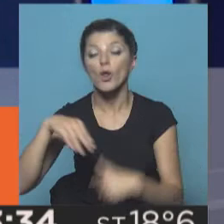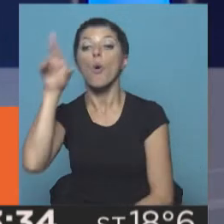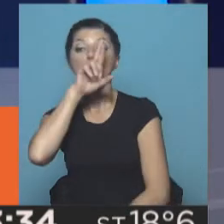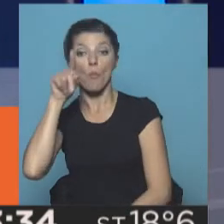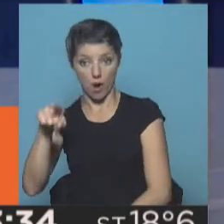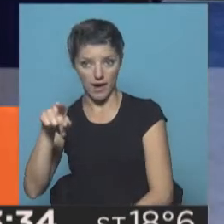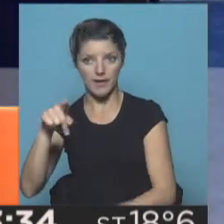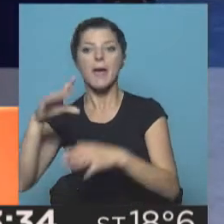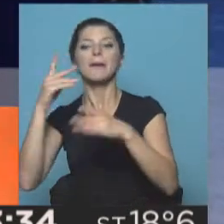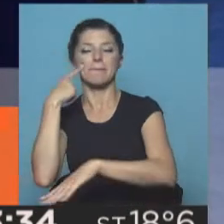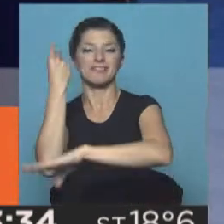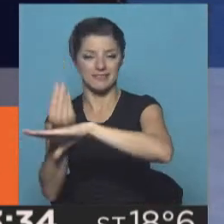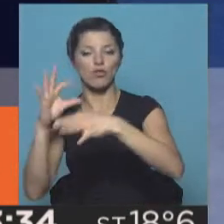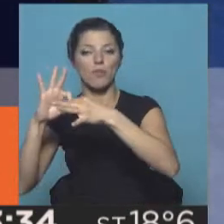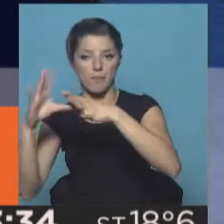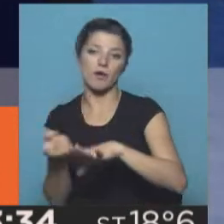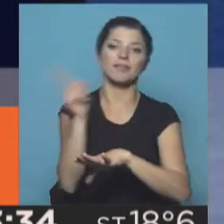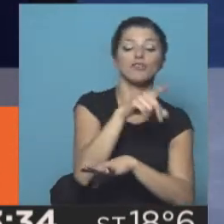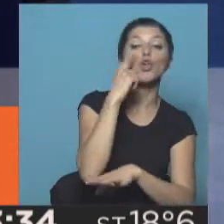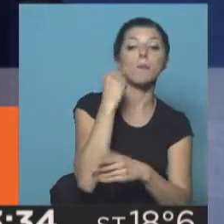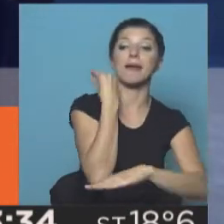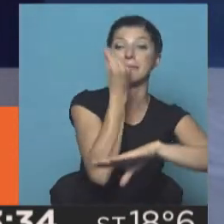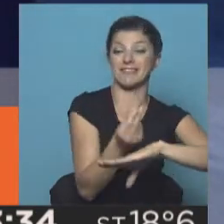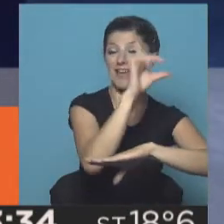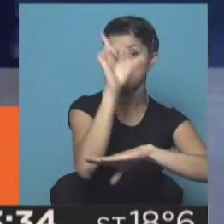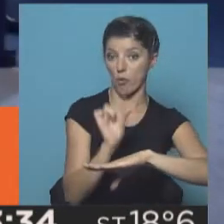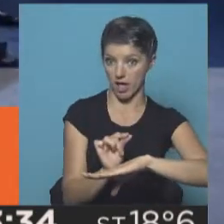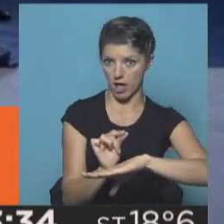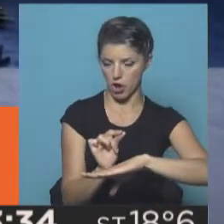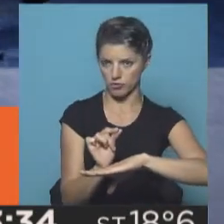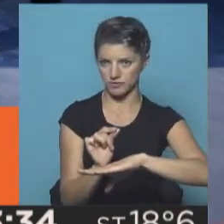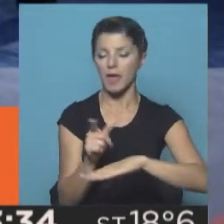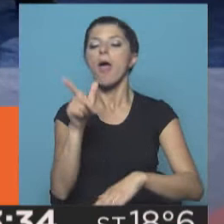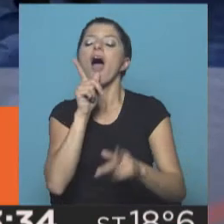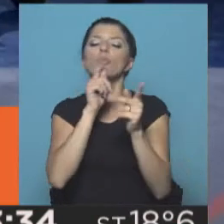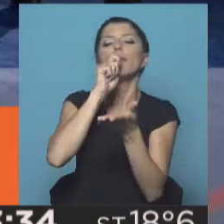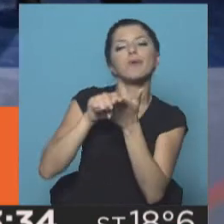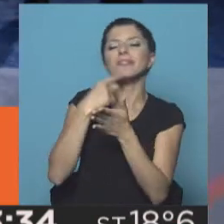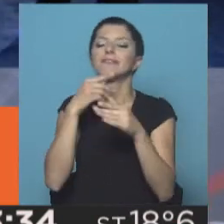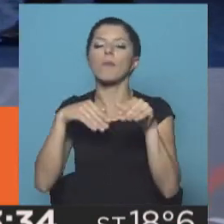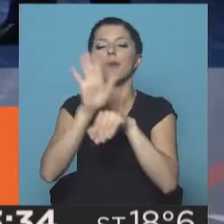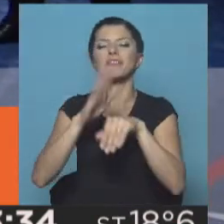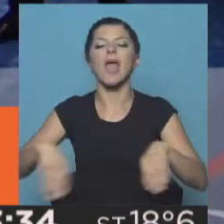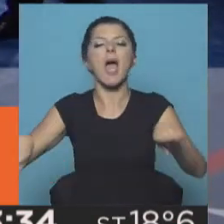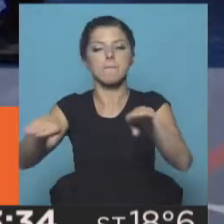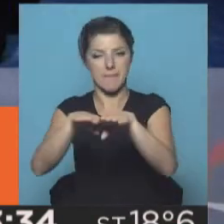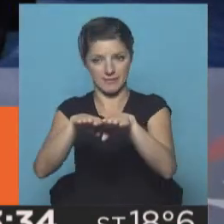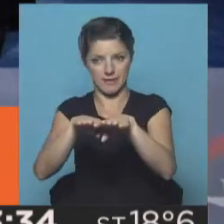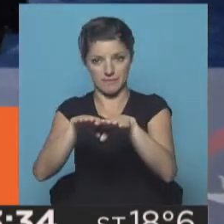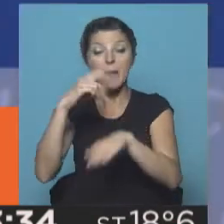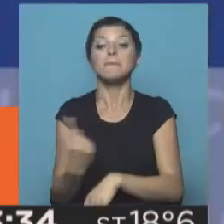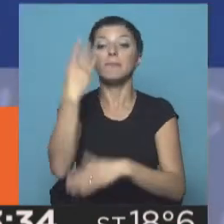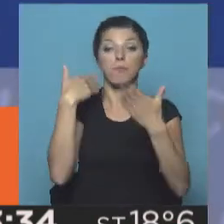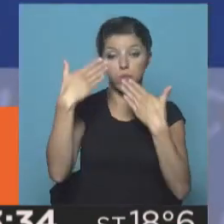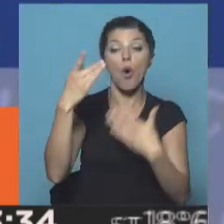por los demócratas y Donald Trump por los republicanos, en un virtual empate técnico según los sondeos, inauguraron la serie en la Universidad neoyorquina